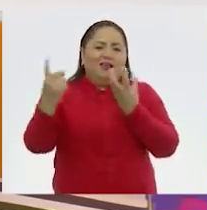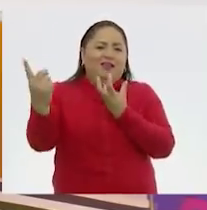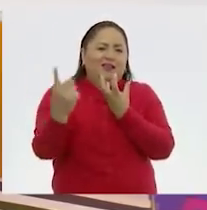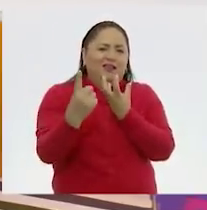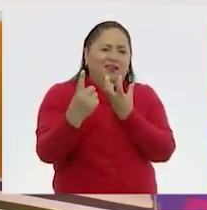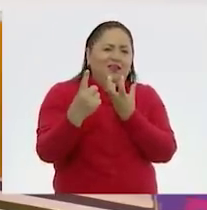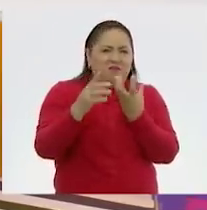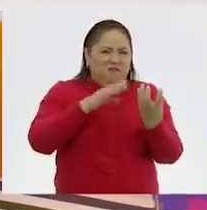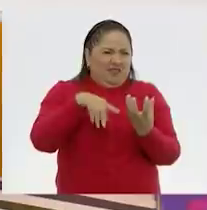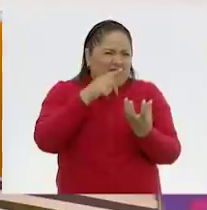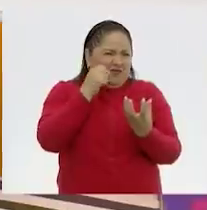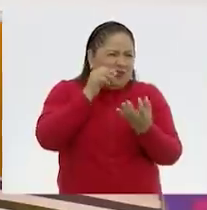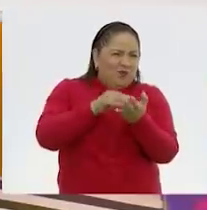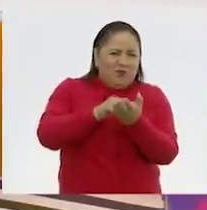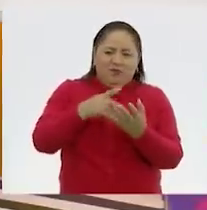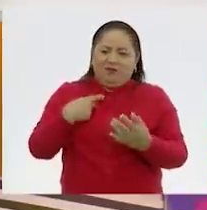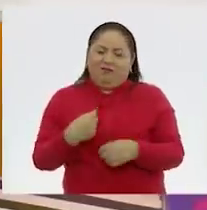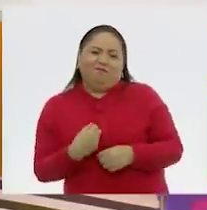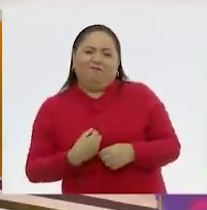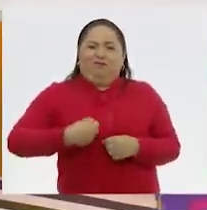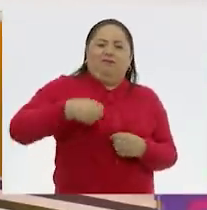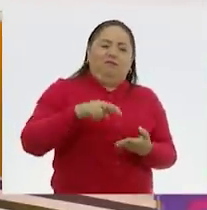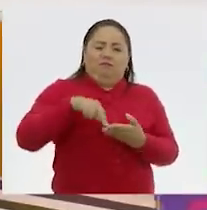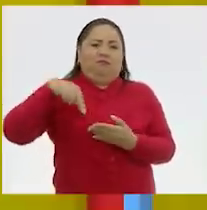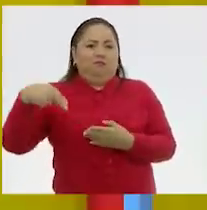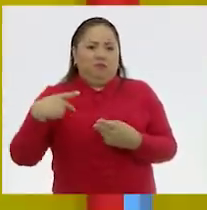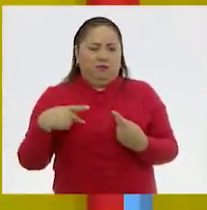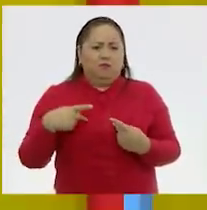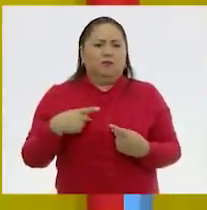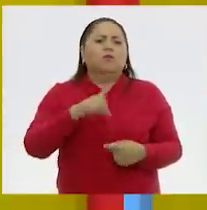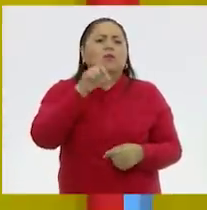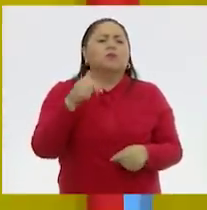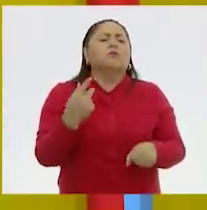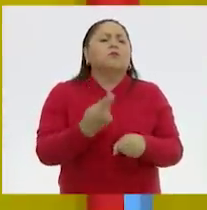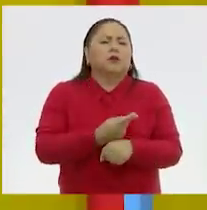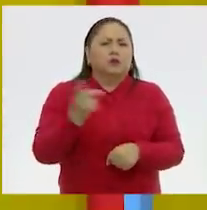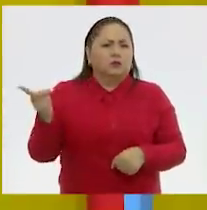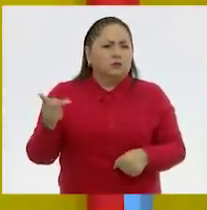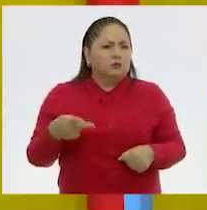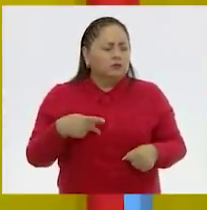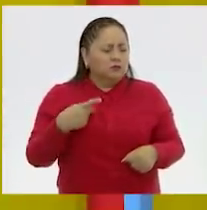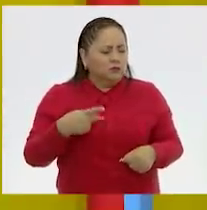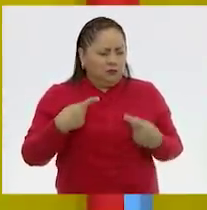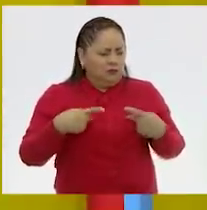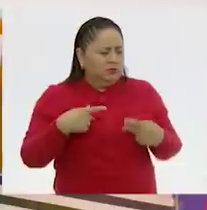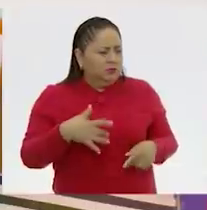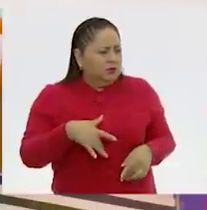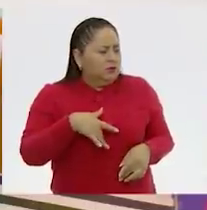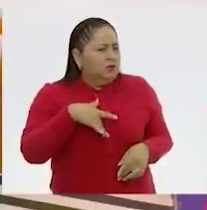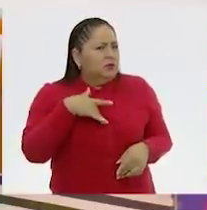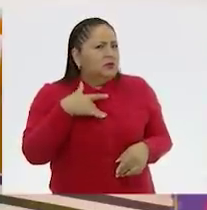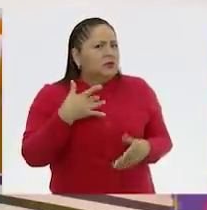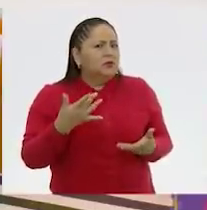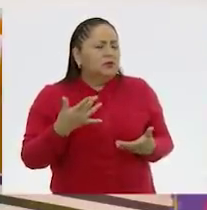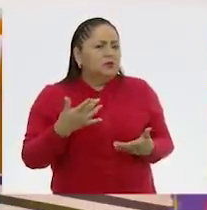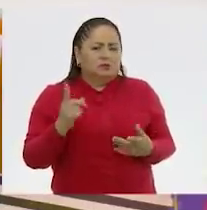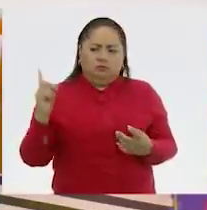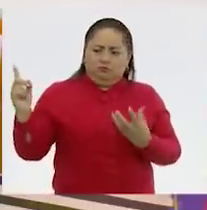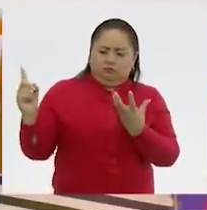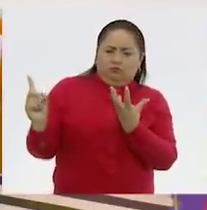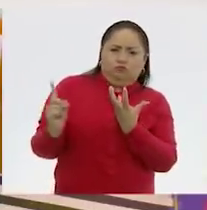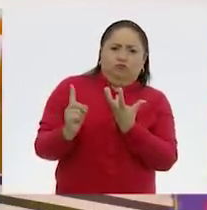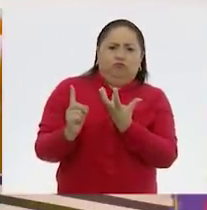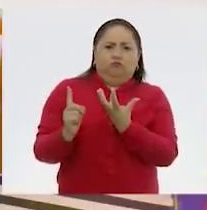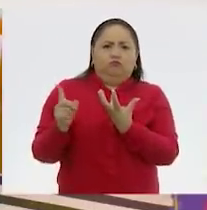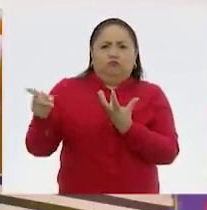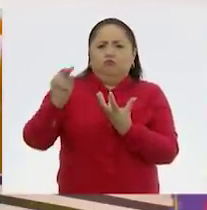que es buena idea bromear y empujar a esa persona. ¿Y qué pasa? ¿Cómo se siente la persona que pues